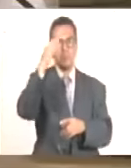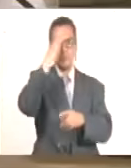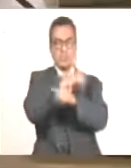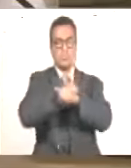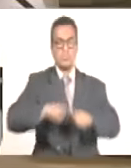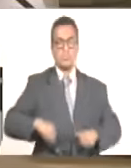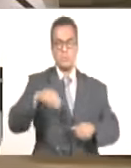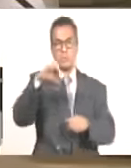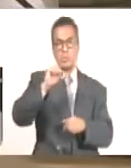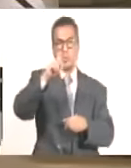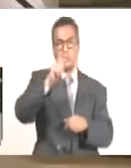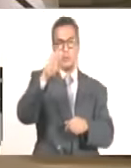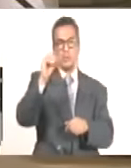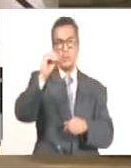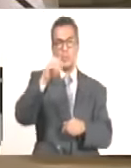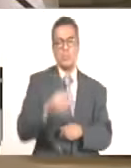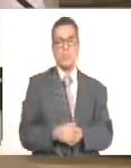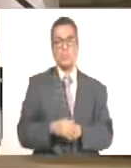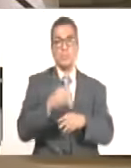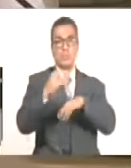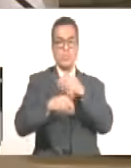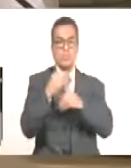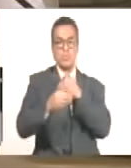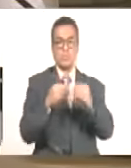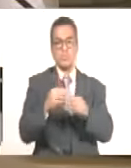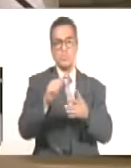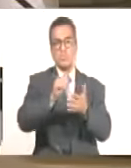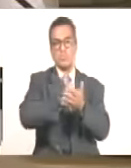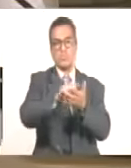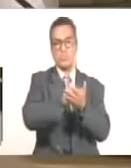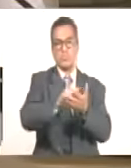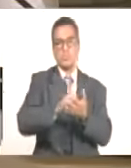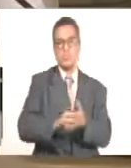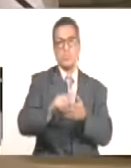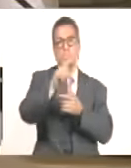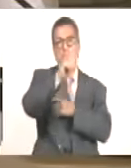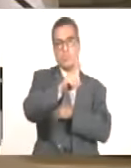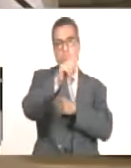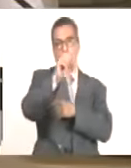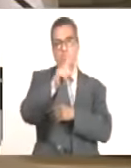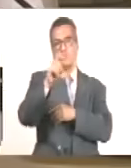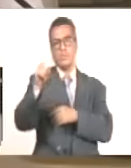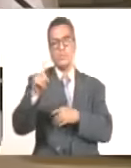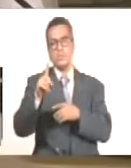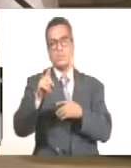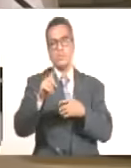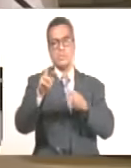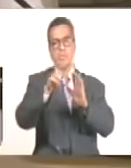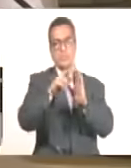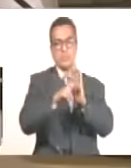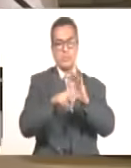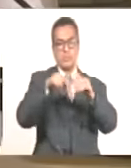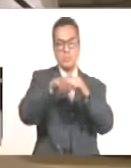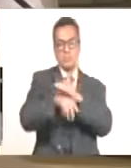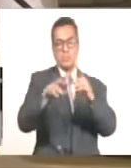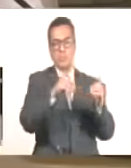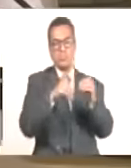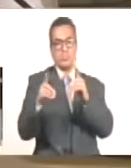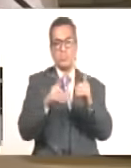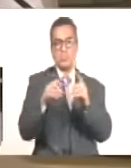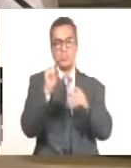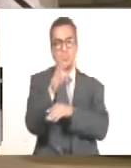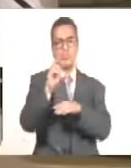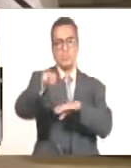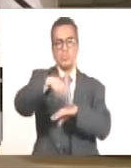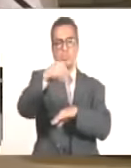comandante Ernesto Che Guevara, de conformidad con lo establecido en el artículo 111 del Reglamento Interior y de Debates